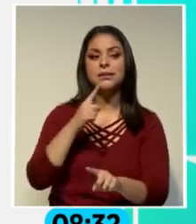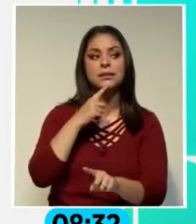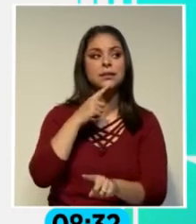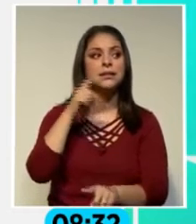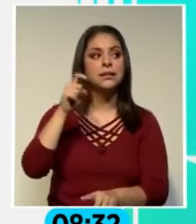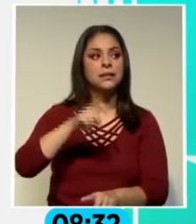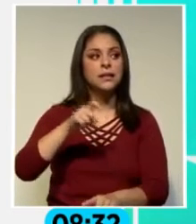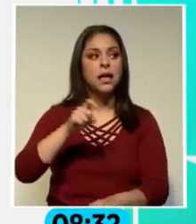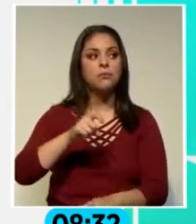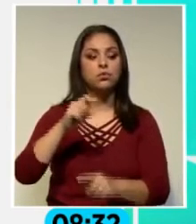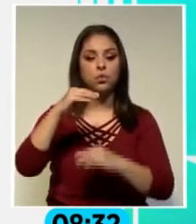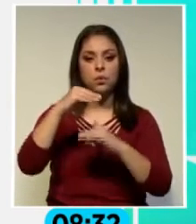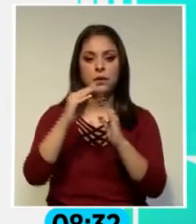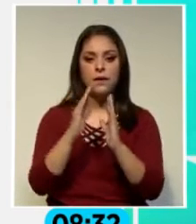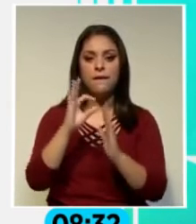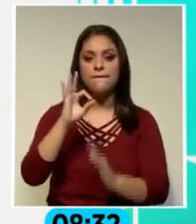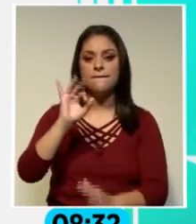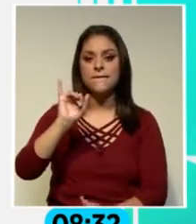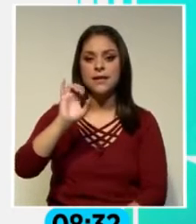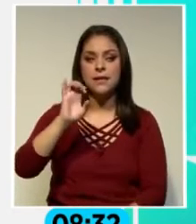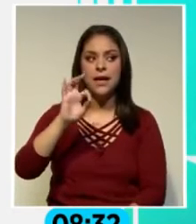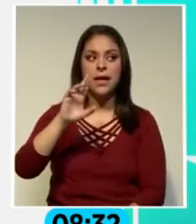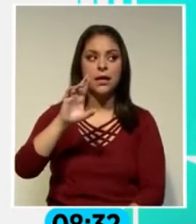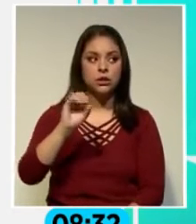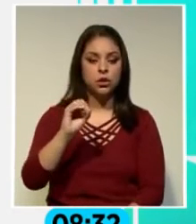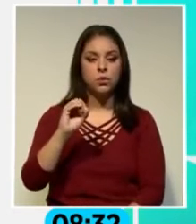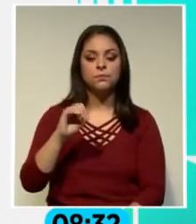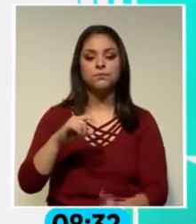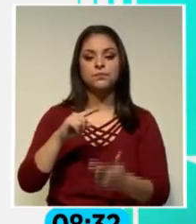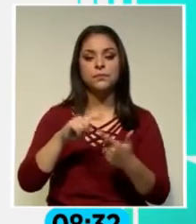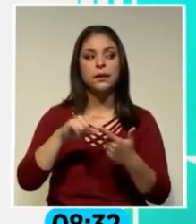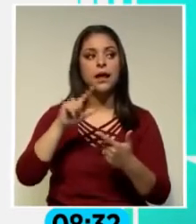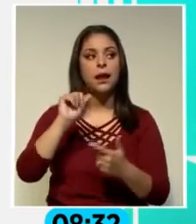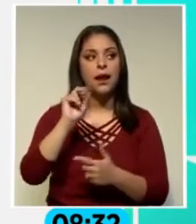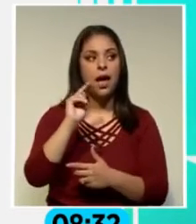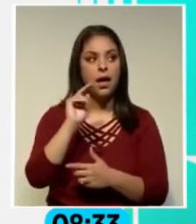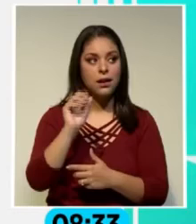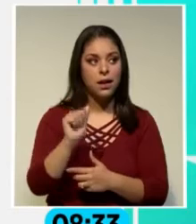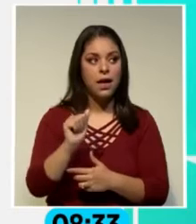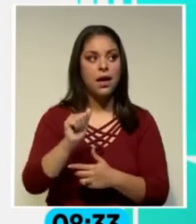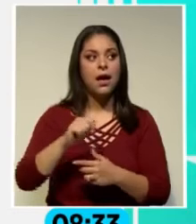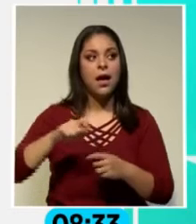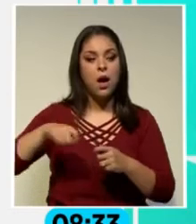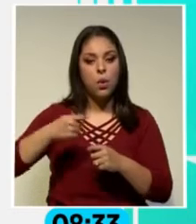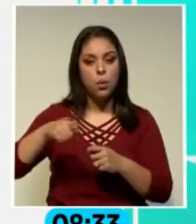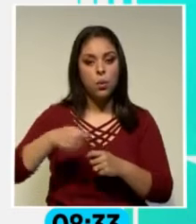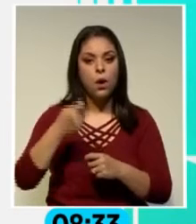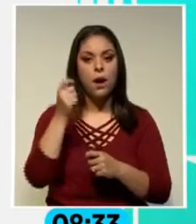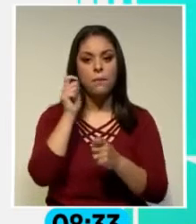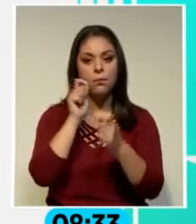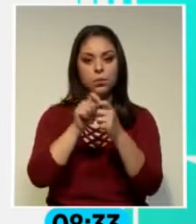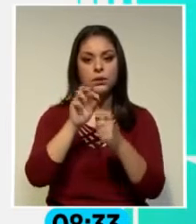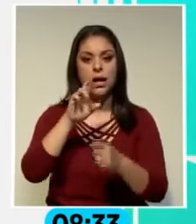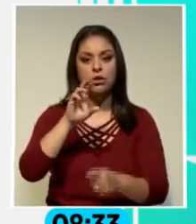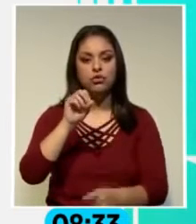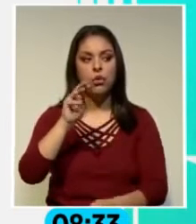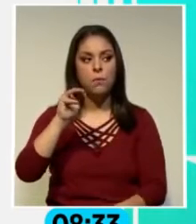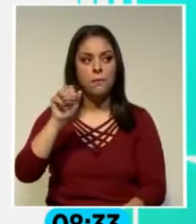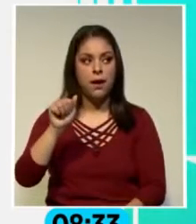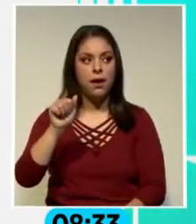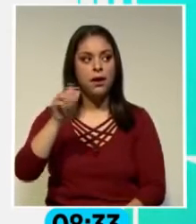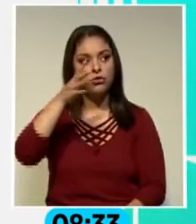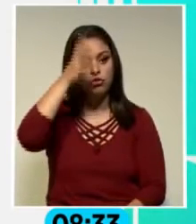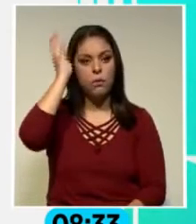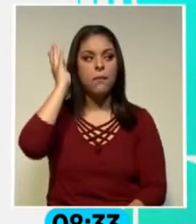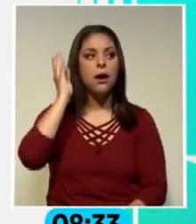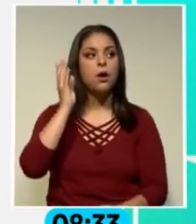de fieltro, lana, aguja punta roma, unos frasquitos de vidrio con tapa, pinturas, pinceles, bolsitas, cinta de colores